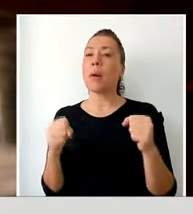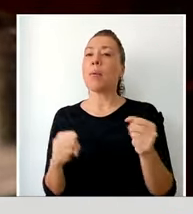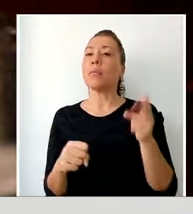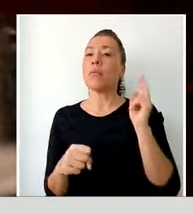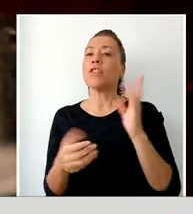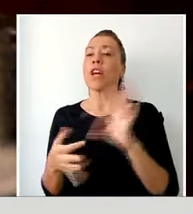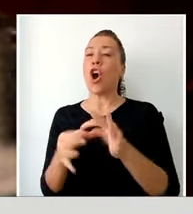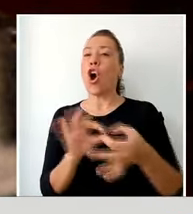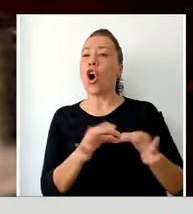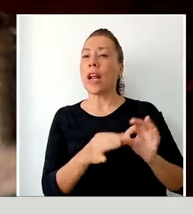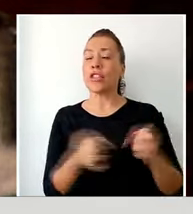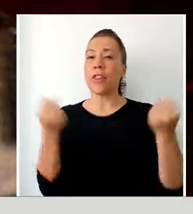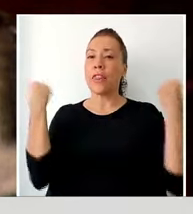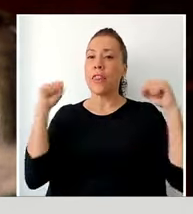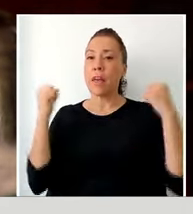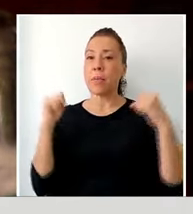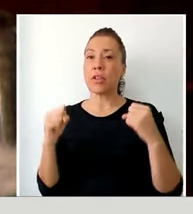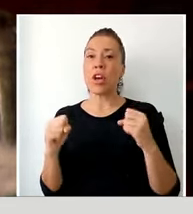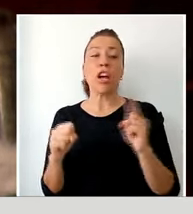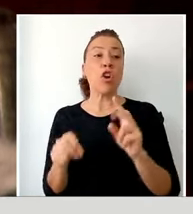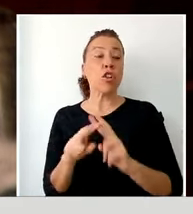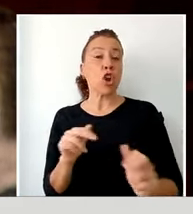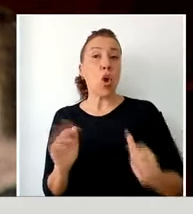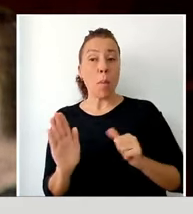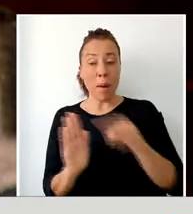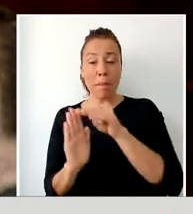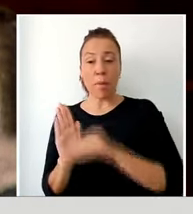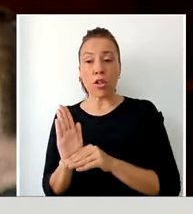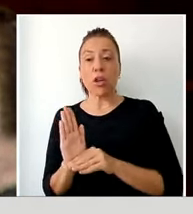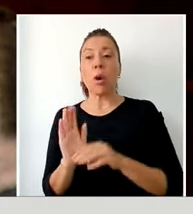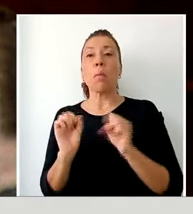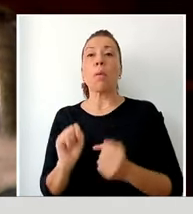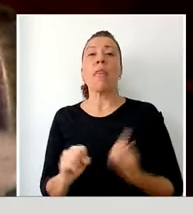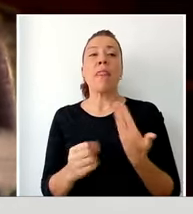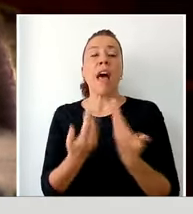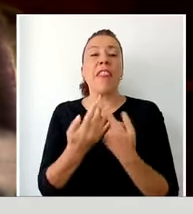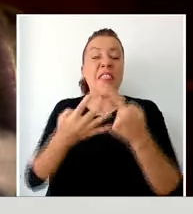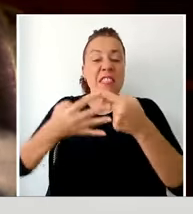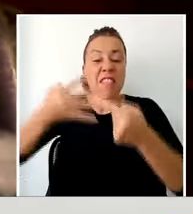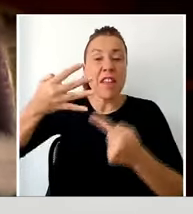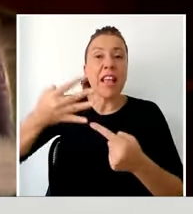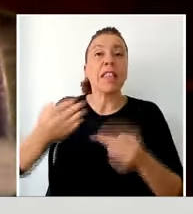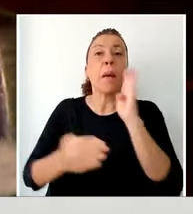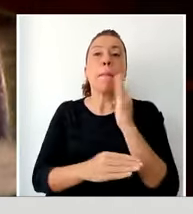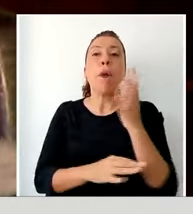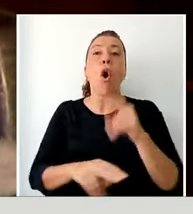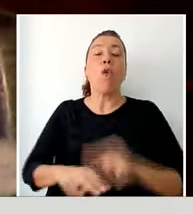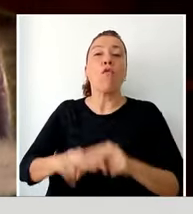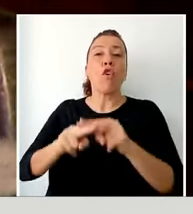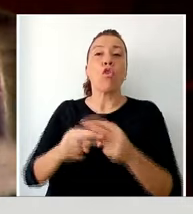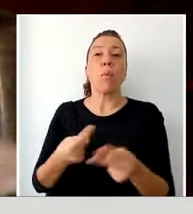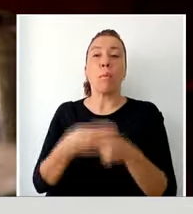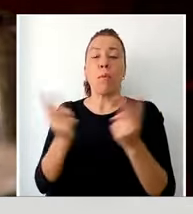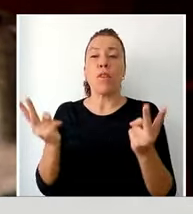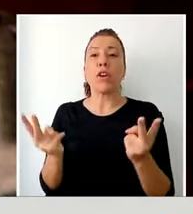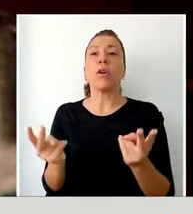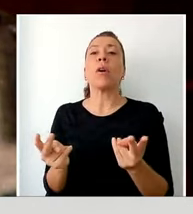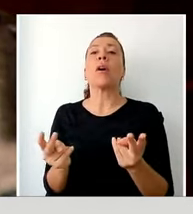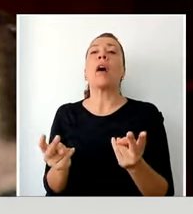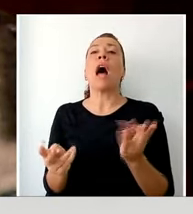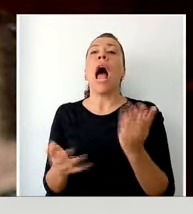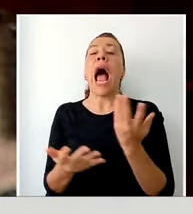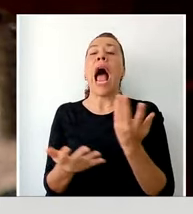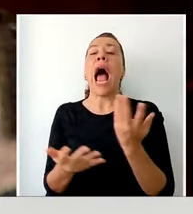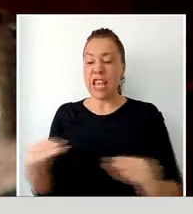deportivas que no hayan adoptado el protocolo accedan a todo tipo de beneficio o recursos públicos la integración con paridad de género del